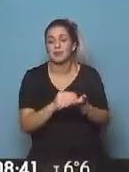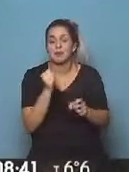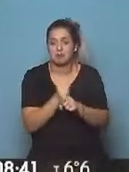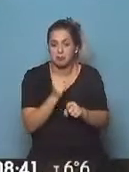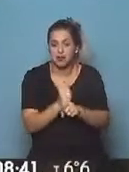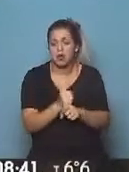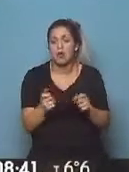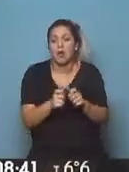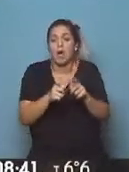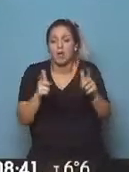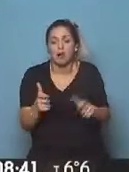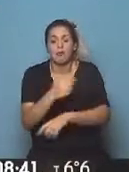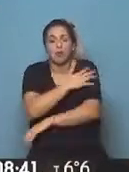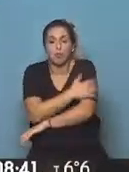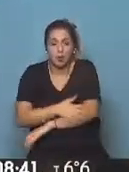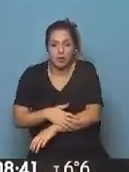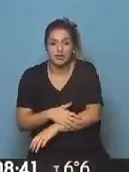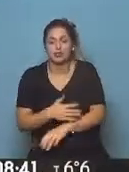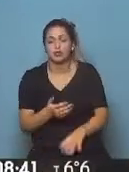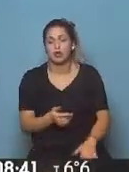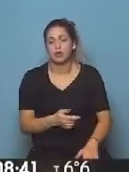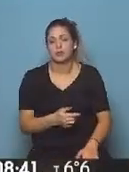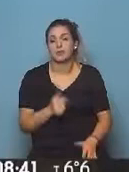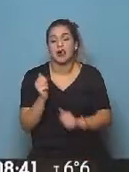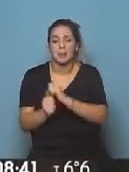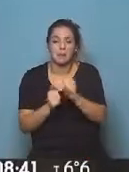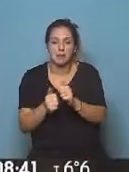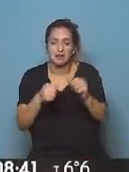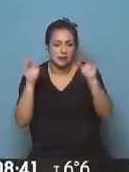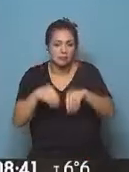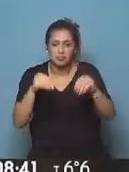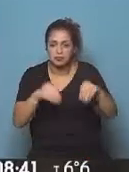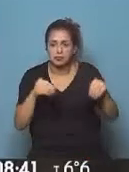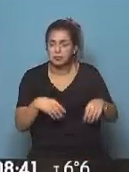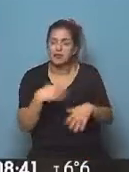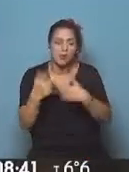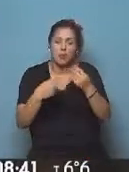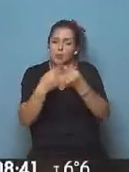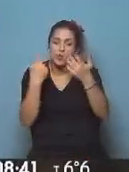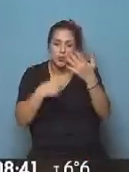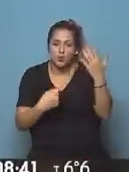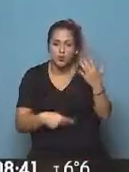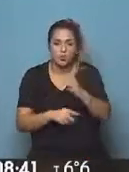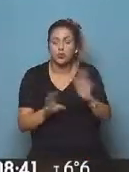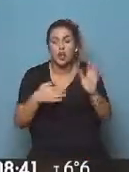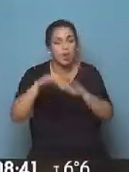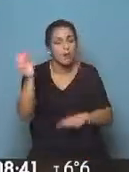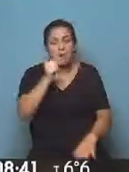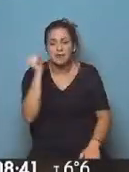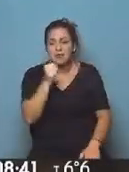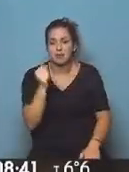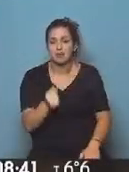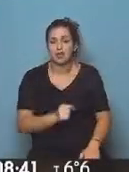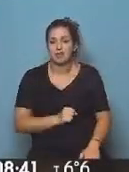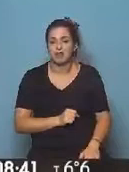aumento de la pobreza y un desplazamiento de las pymes etc ahora esto es lo más importante porque la recesión no es